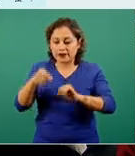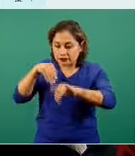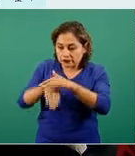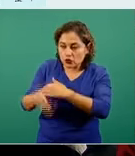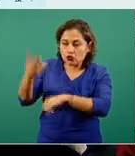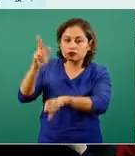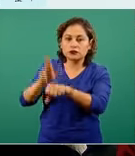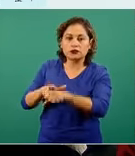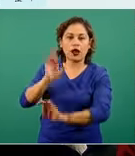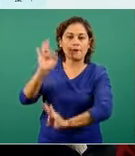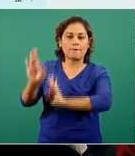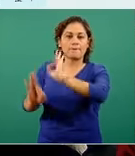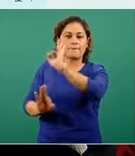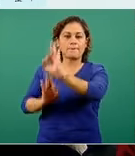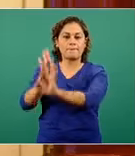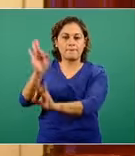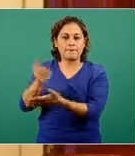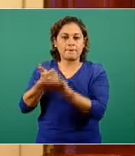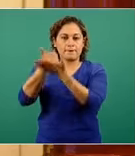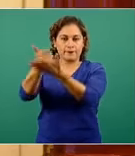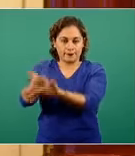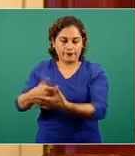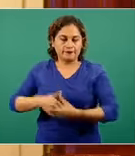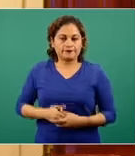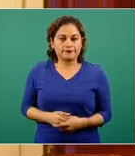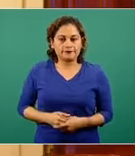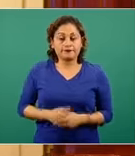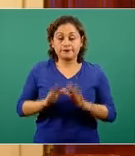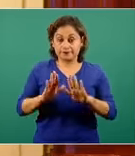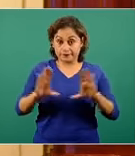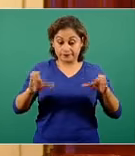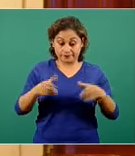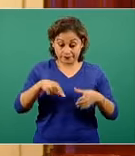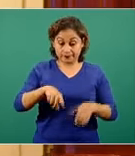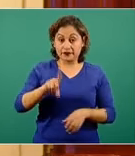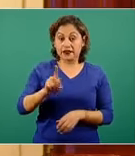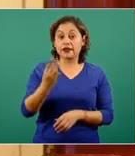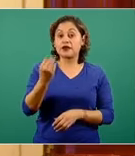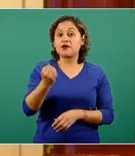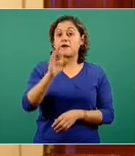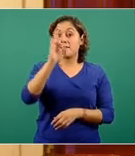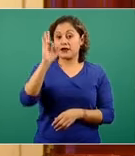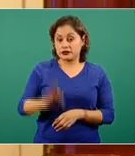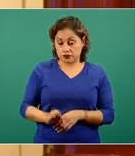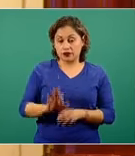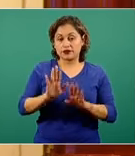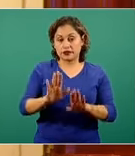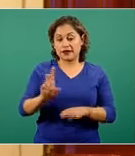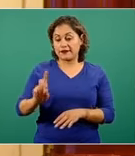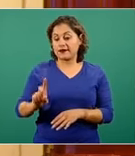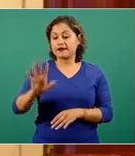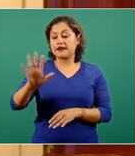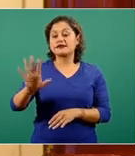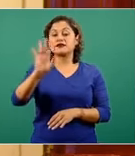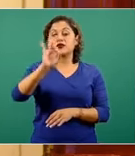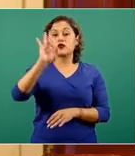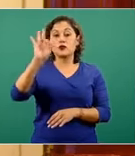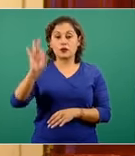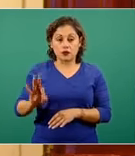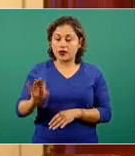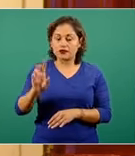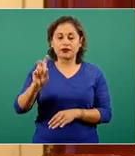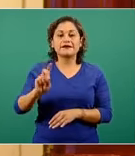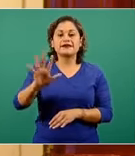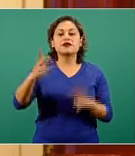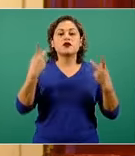el tratamiento y el seguimiento. De estas 39 personas, 35, la gran mayoría ya felizmente fueron egresadas,